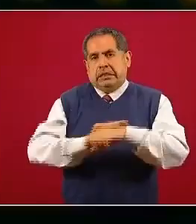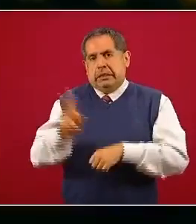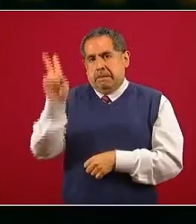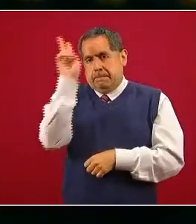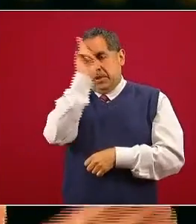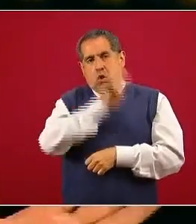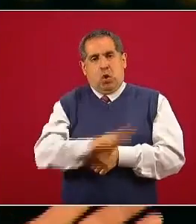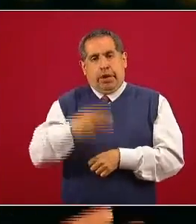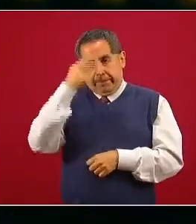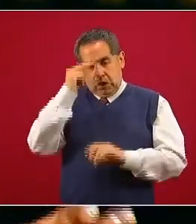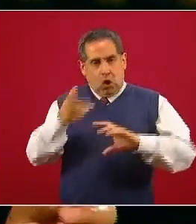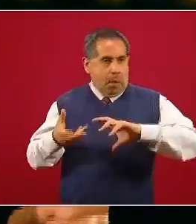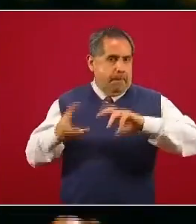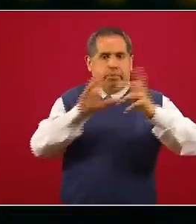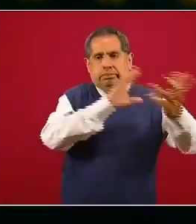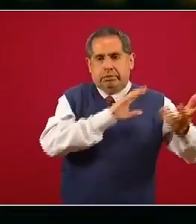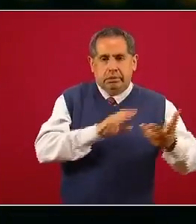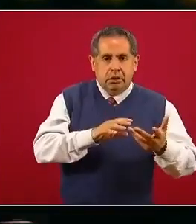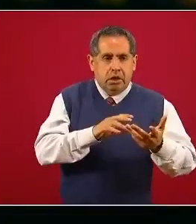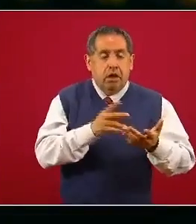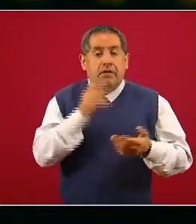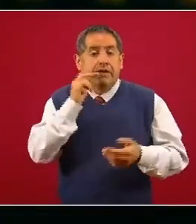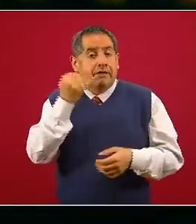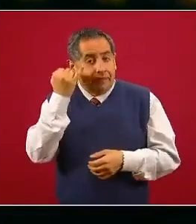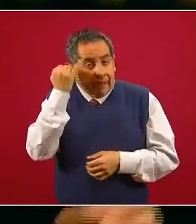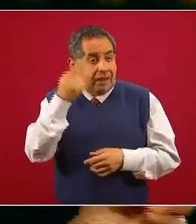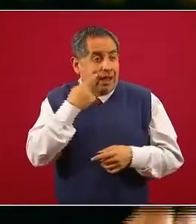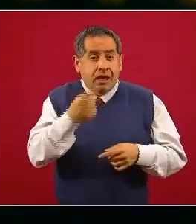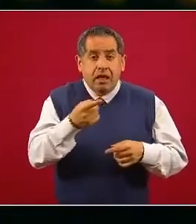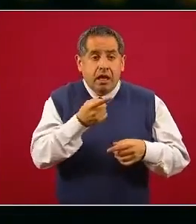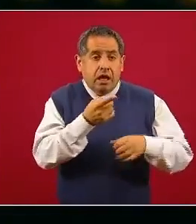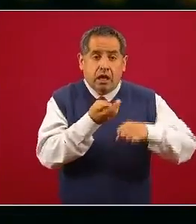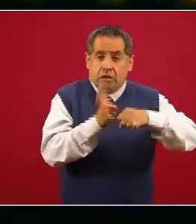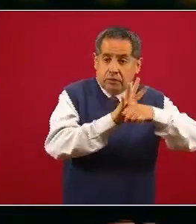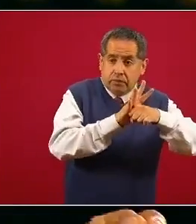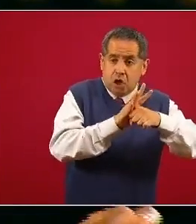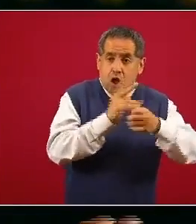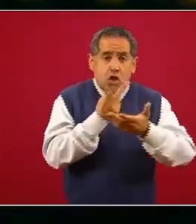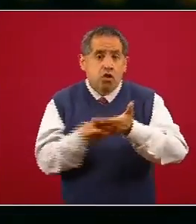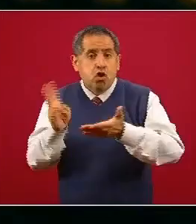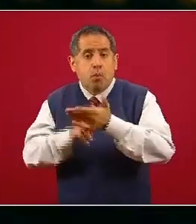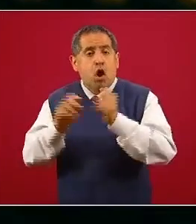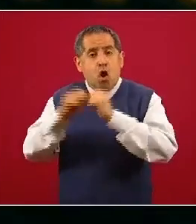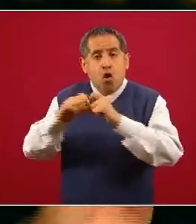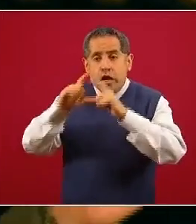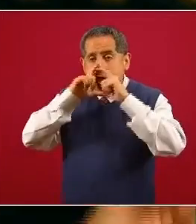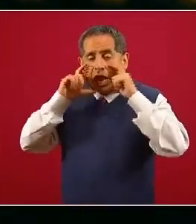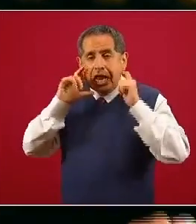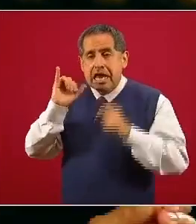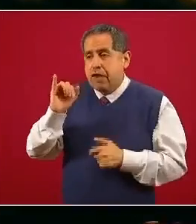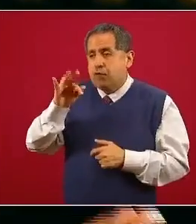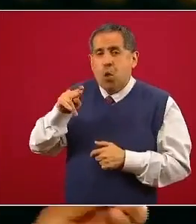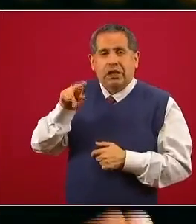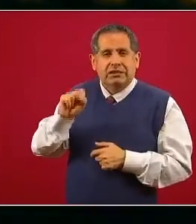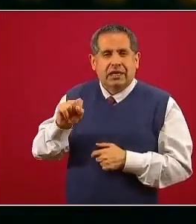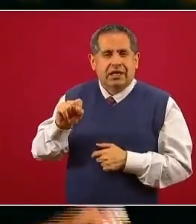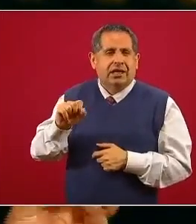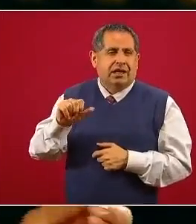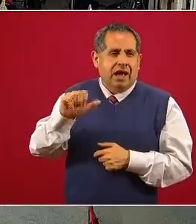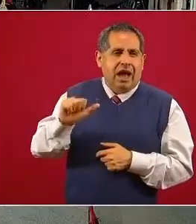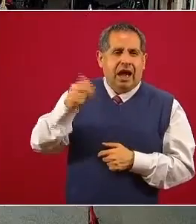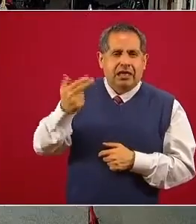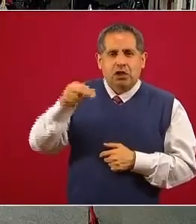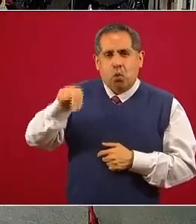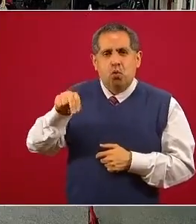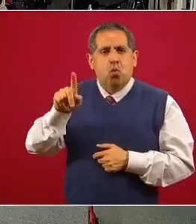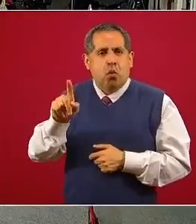catástrofe en México, porque obviamente se va a juntar el tema de la influenza y el tema que tenemos del COVID-19. ¿Qué le dice la Organización